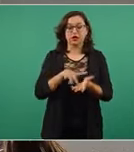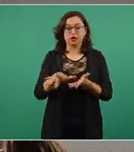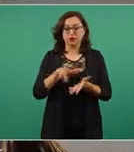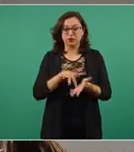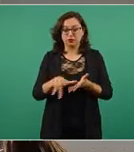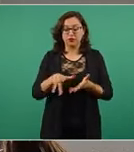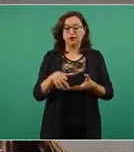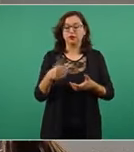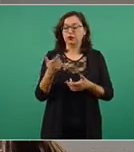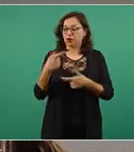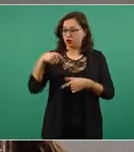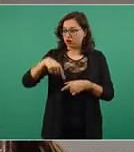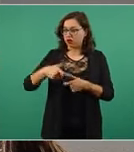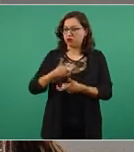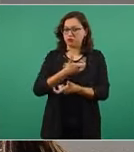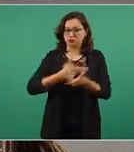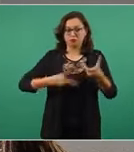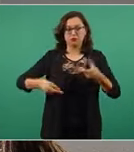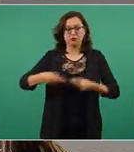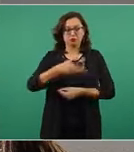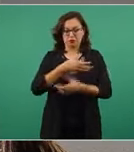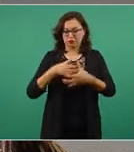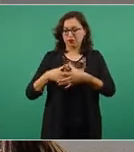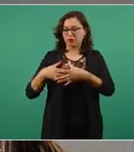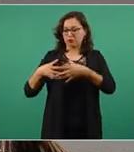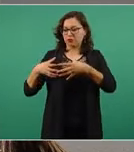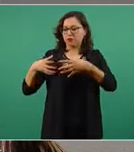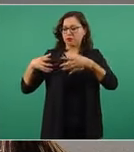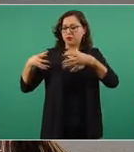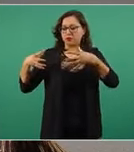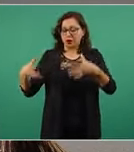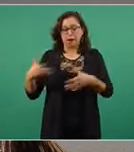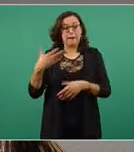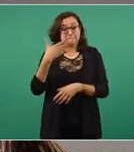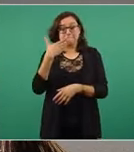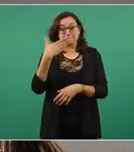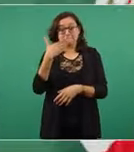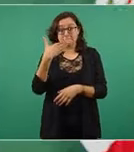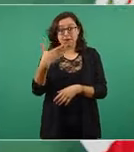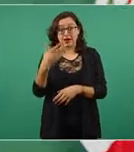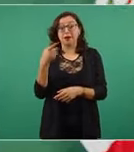así también eso tiene un efecto